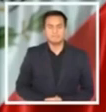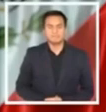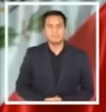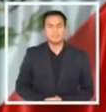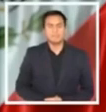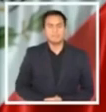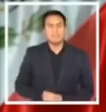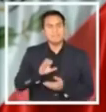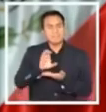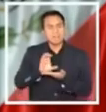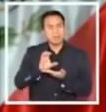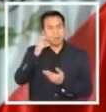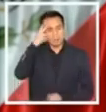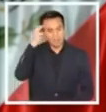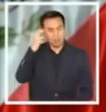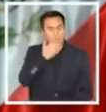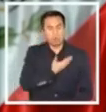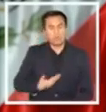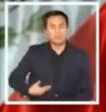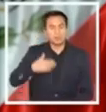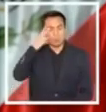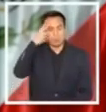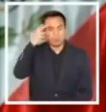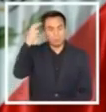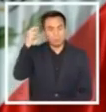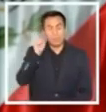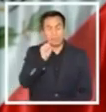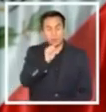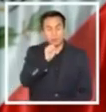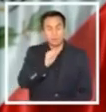y el Estado de México, el Gobierno de México,